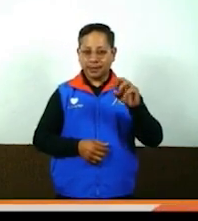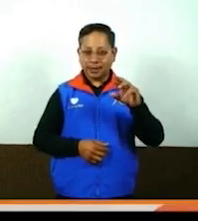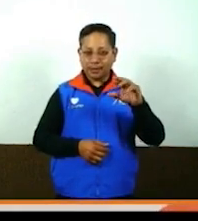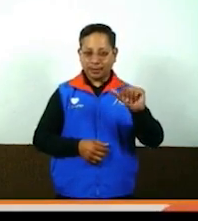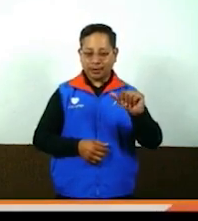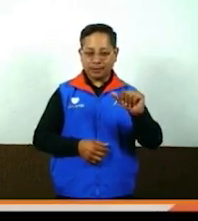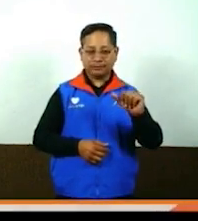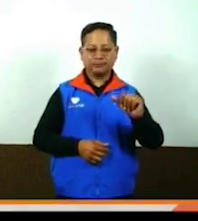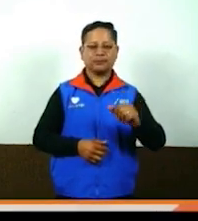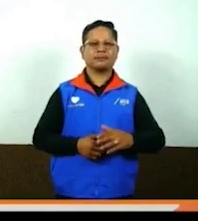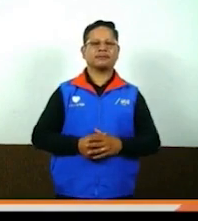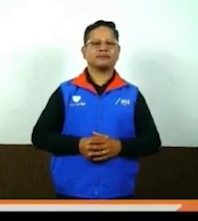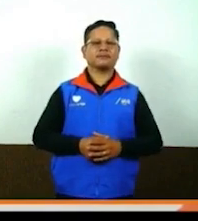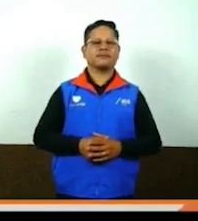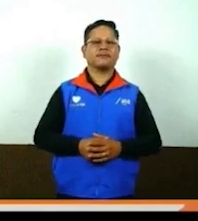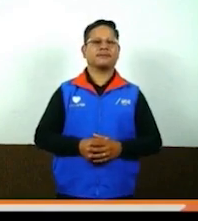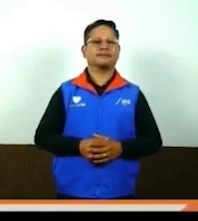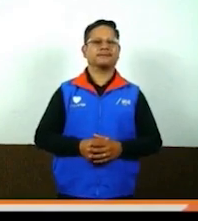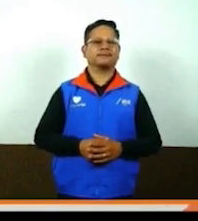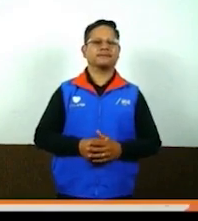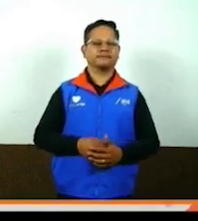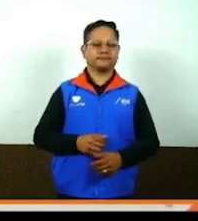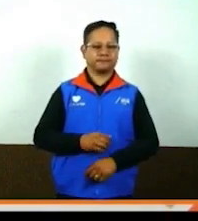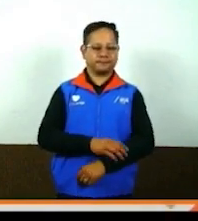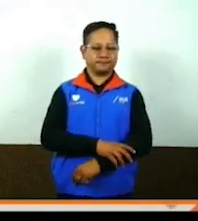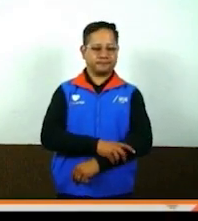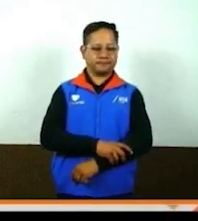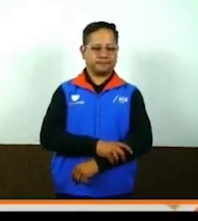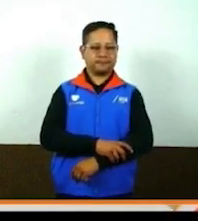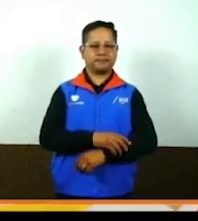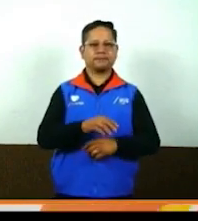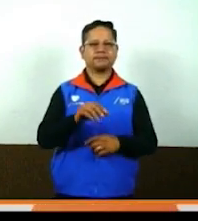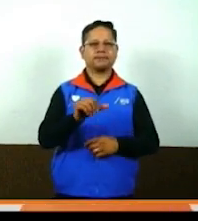Sandra Vanessa Espinosa Ruiz.